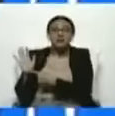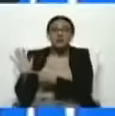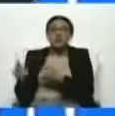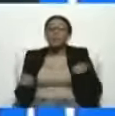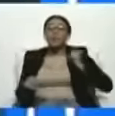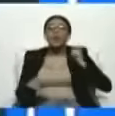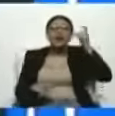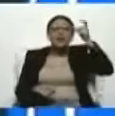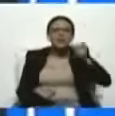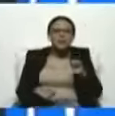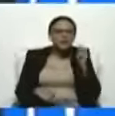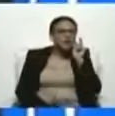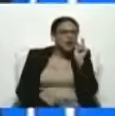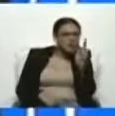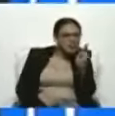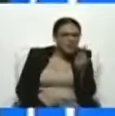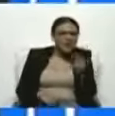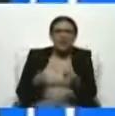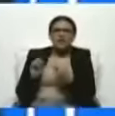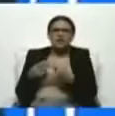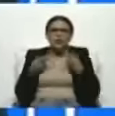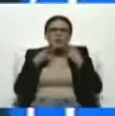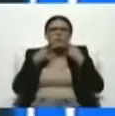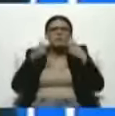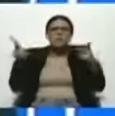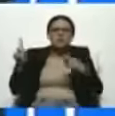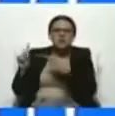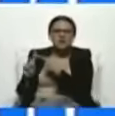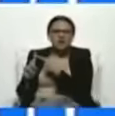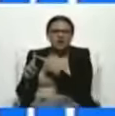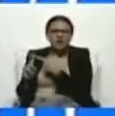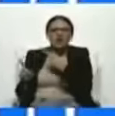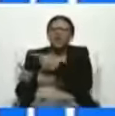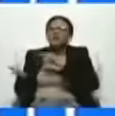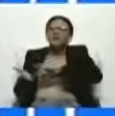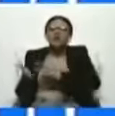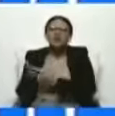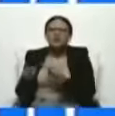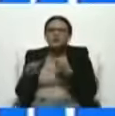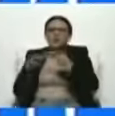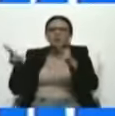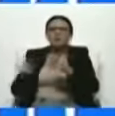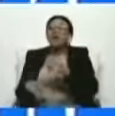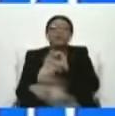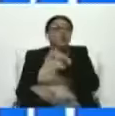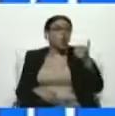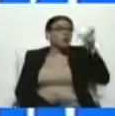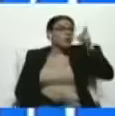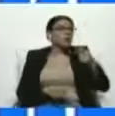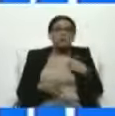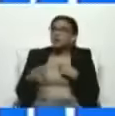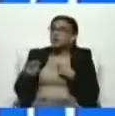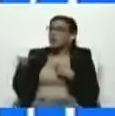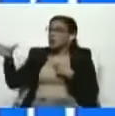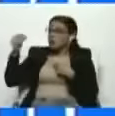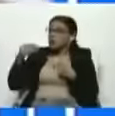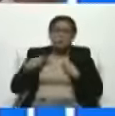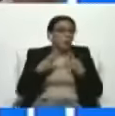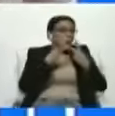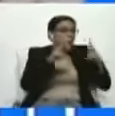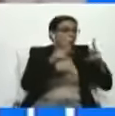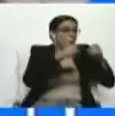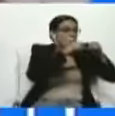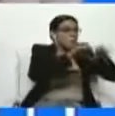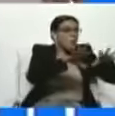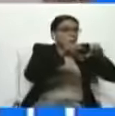un alucinado, un delirante y publica esto, sino que inmediatamente después los portales de los medios de comunicación dicen, miren, no, según el